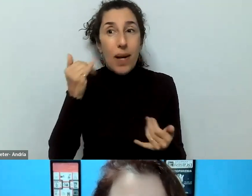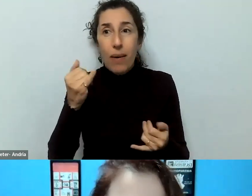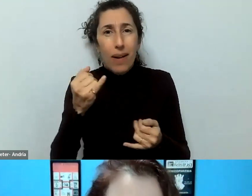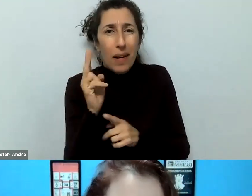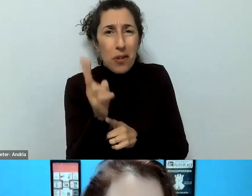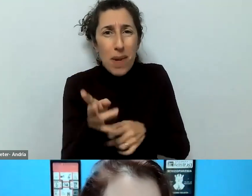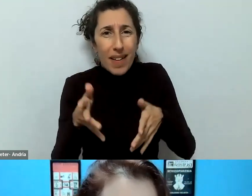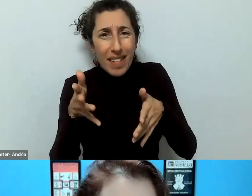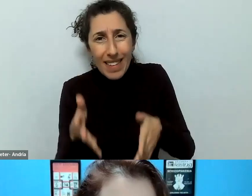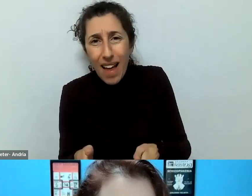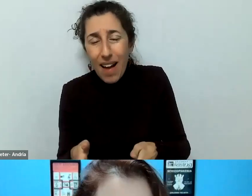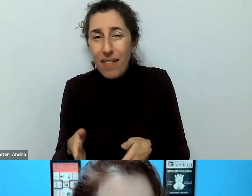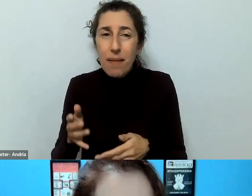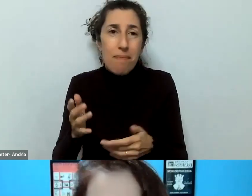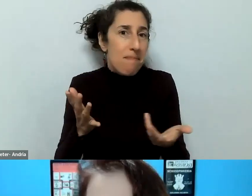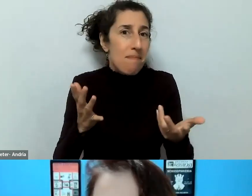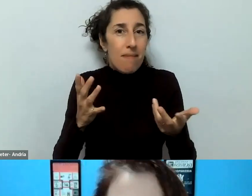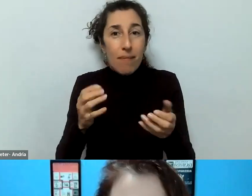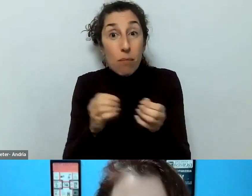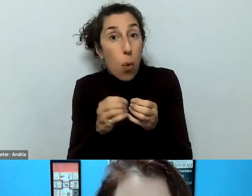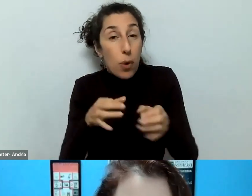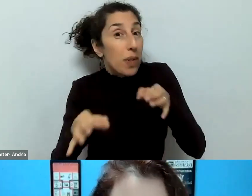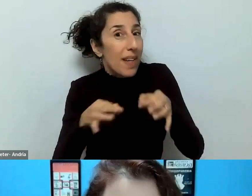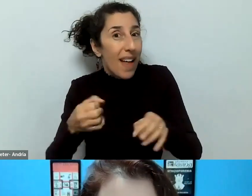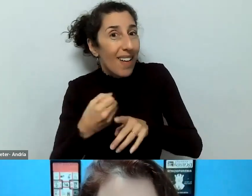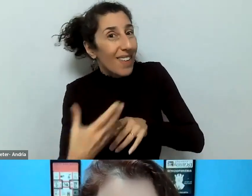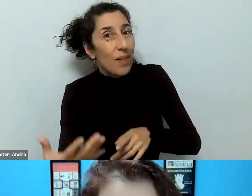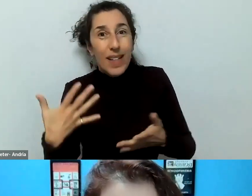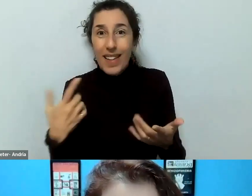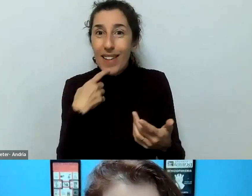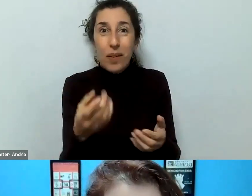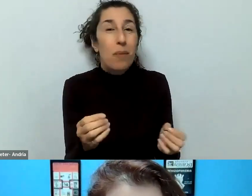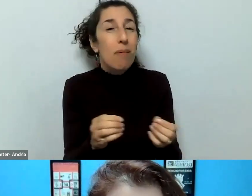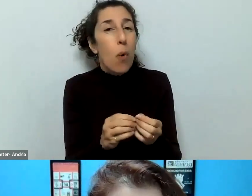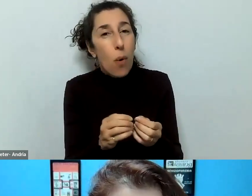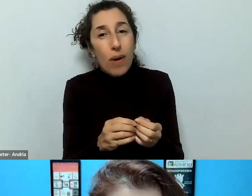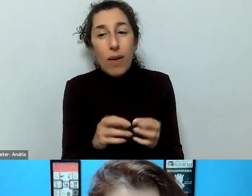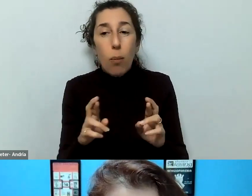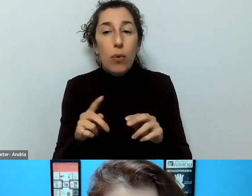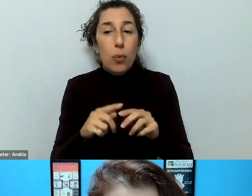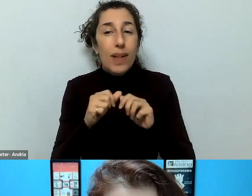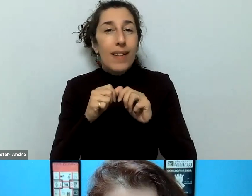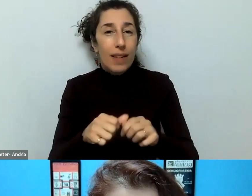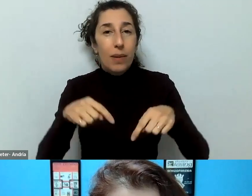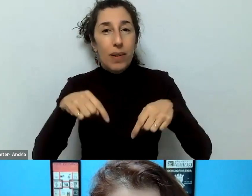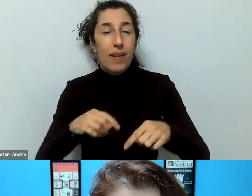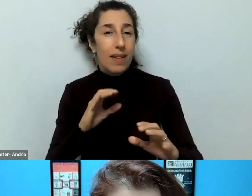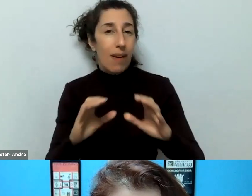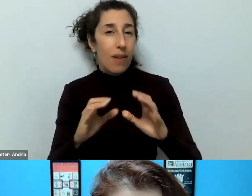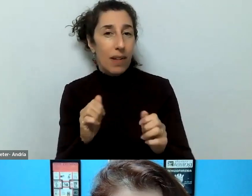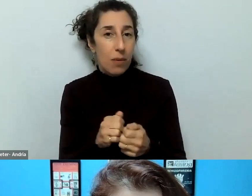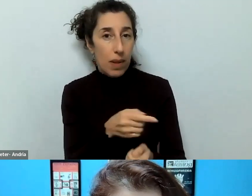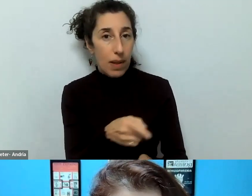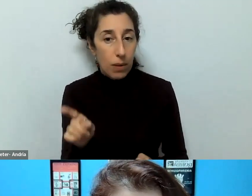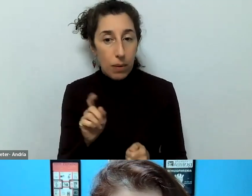la reducción de daños, relevo de compañeros. Y bueno, se nos está terminando el tiempo, pero nos encantaría continuar con esta conversación